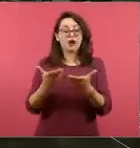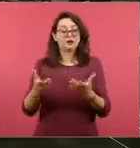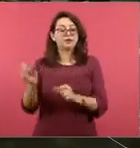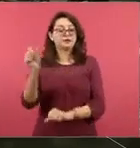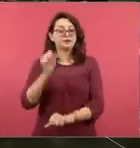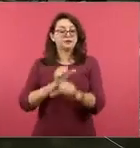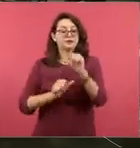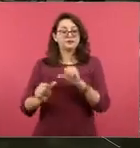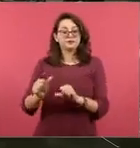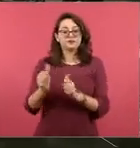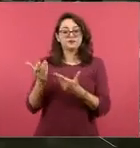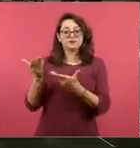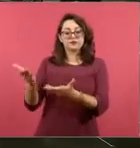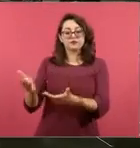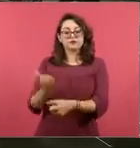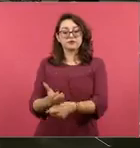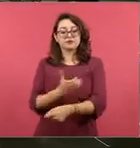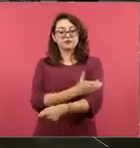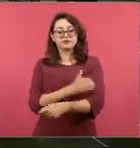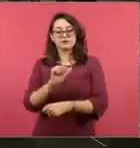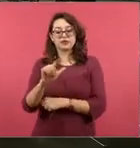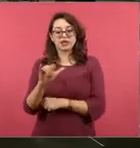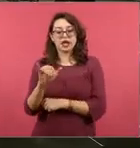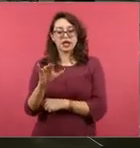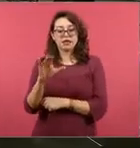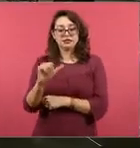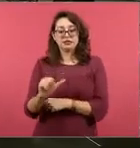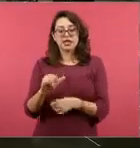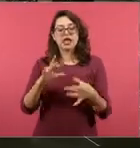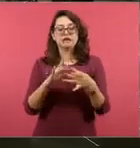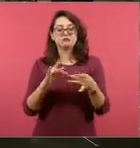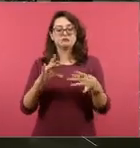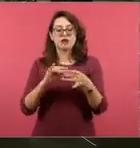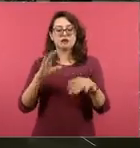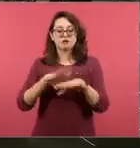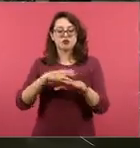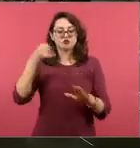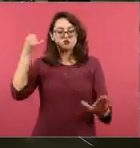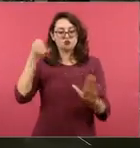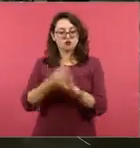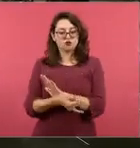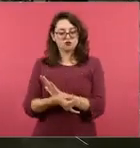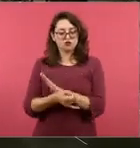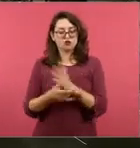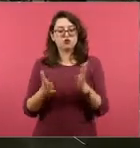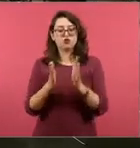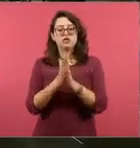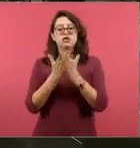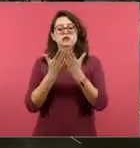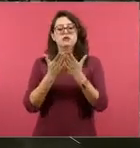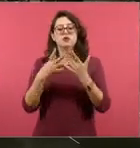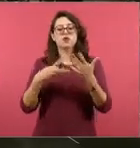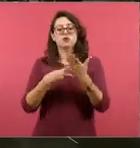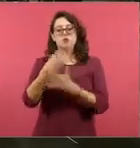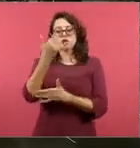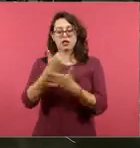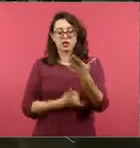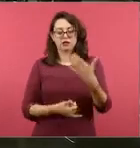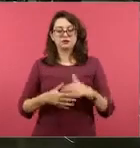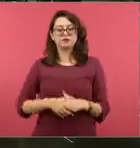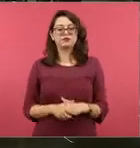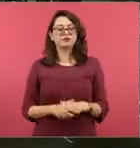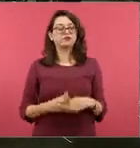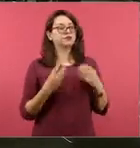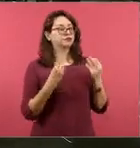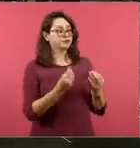dejar a mi compañera Alicia, les va a explicar un poco sobre el libro de proyectos. Muchas gracias. Gracias,